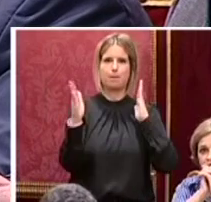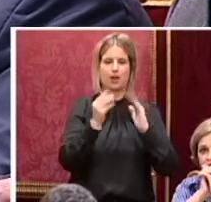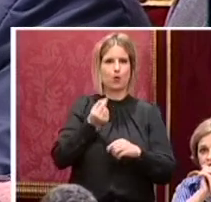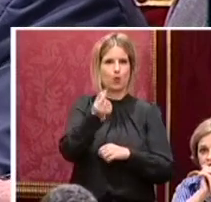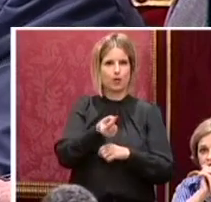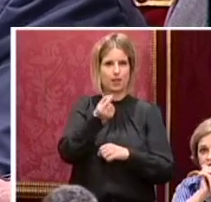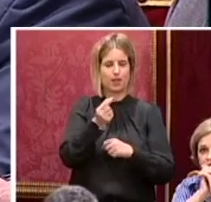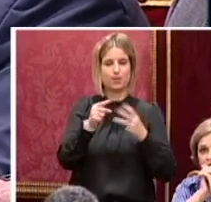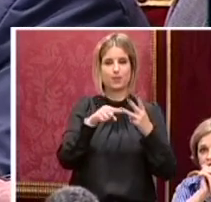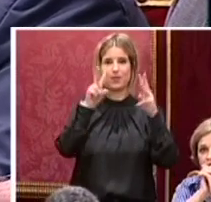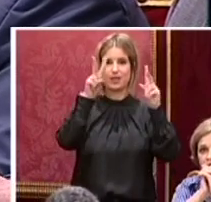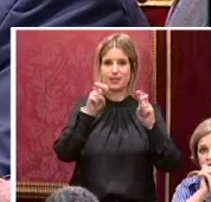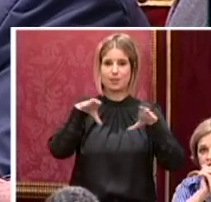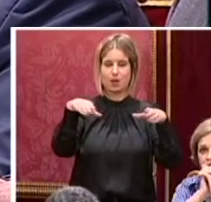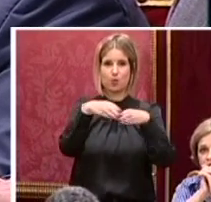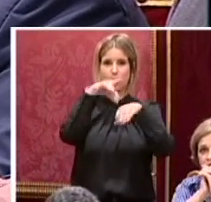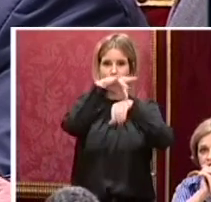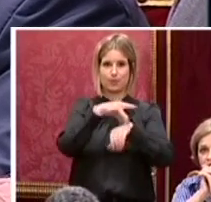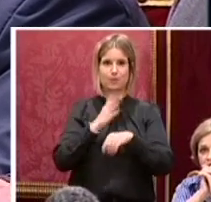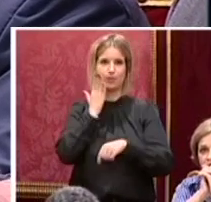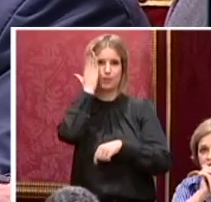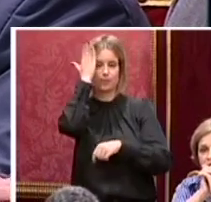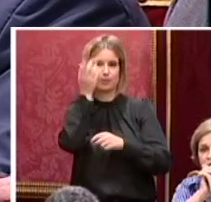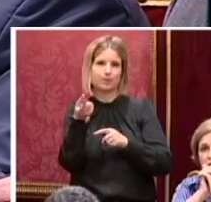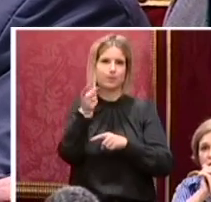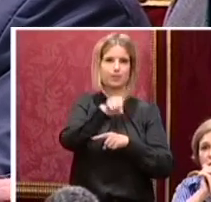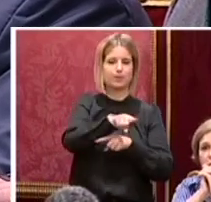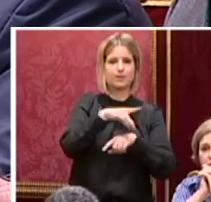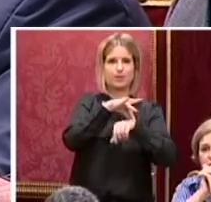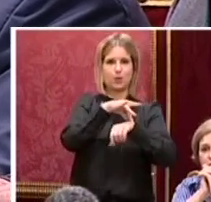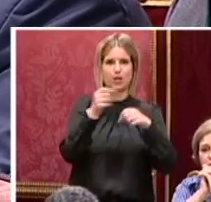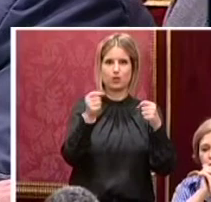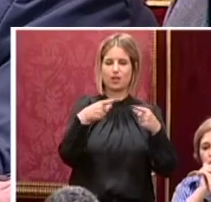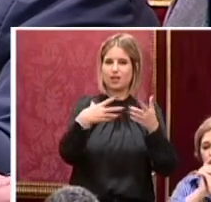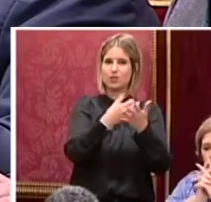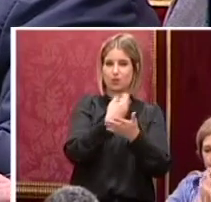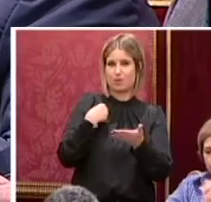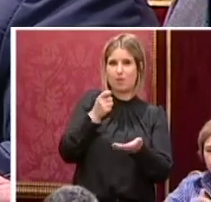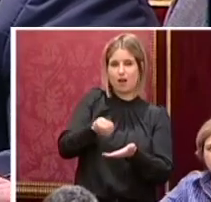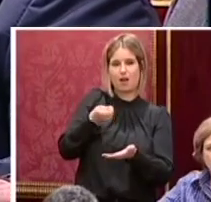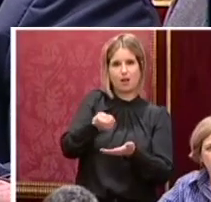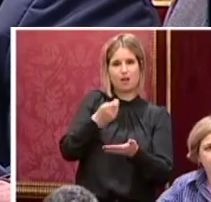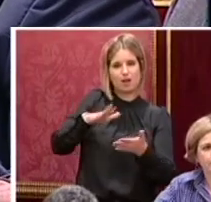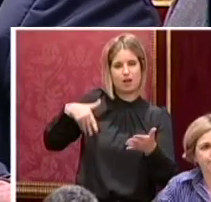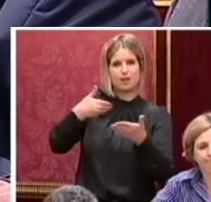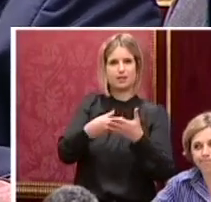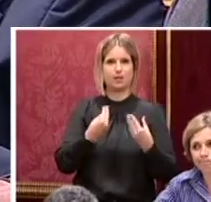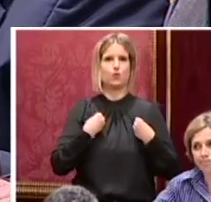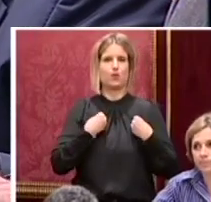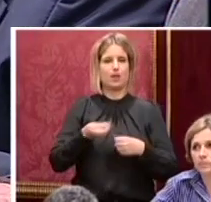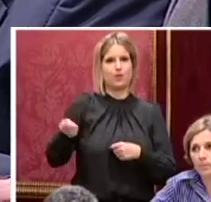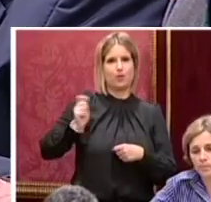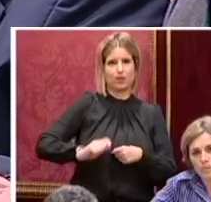cotizados. Respecto al grupo de mutualistas pasivos, pasar al régimen de seguridad social todo lo que han pagado a lo largo de su vida